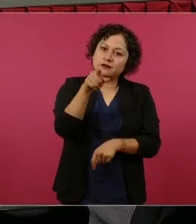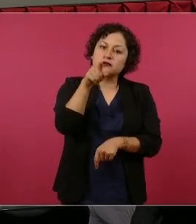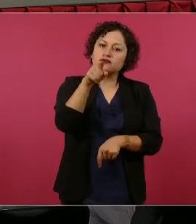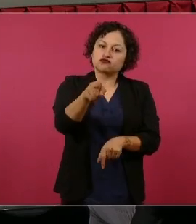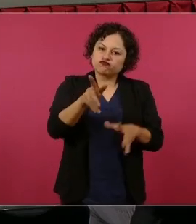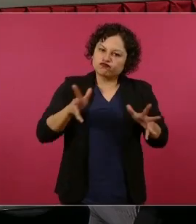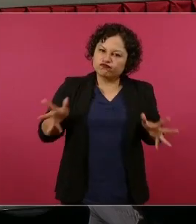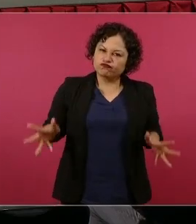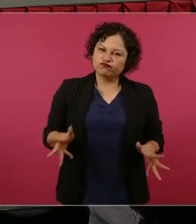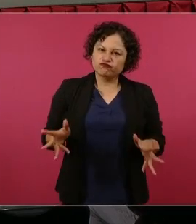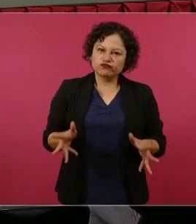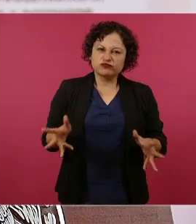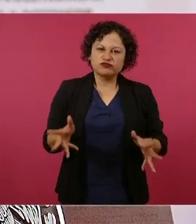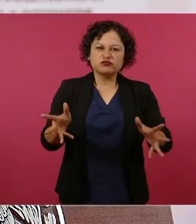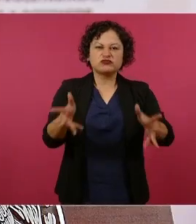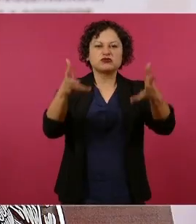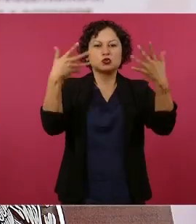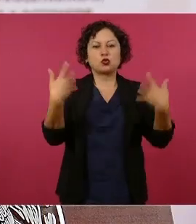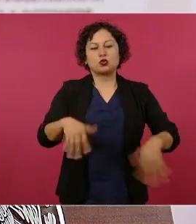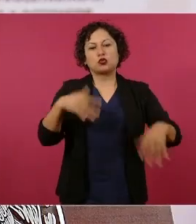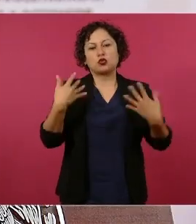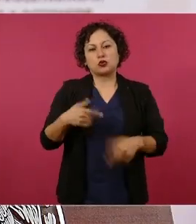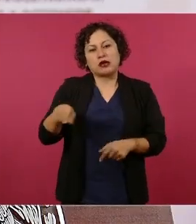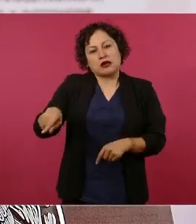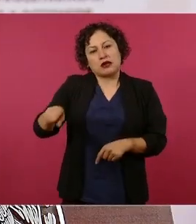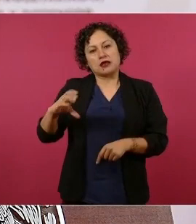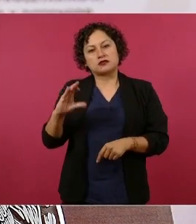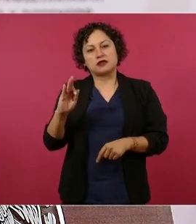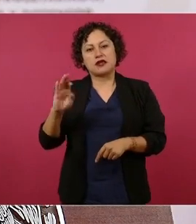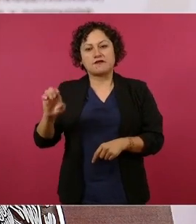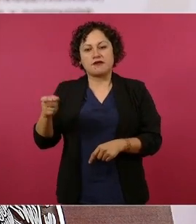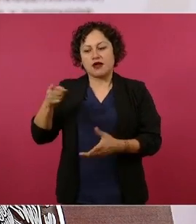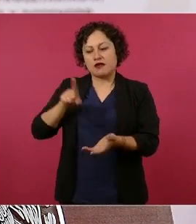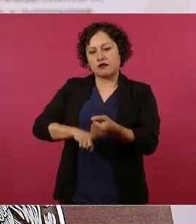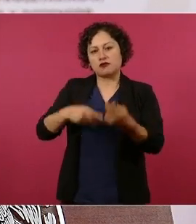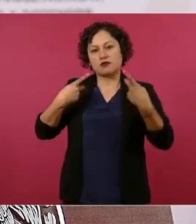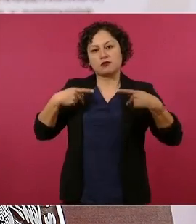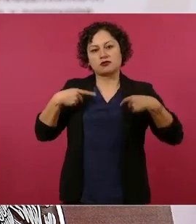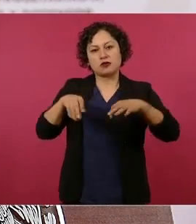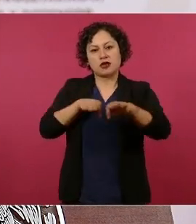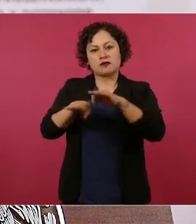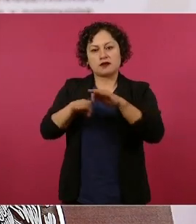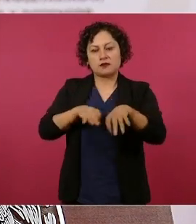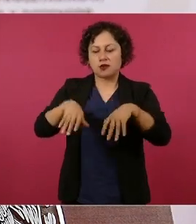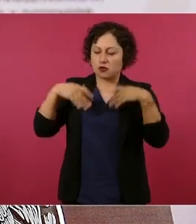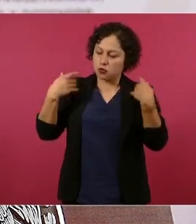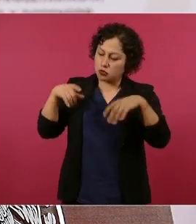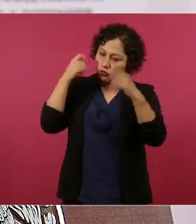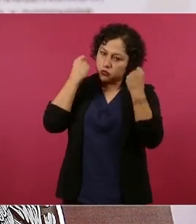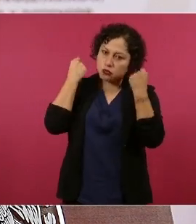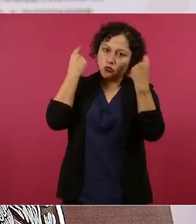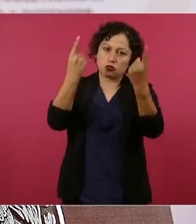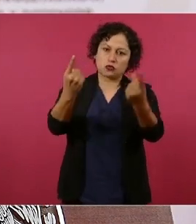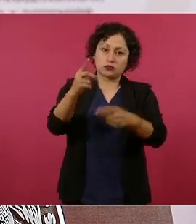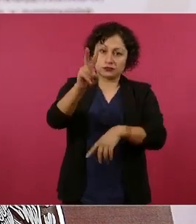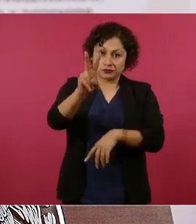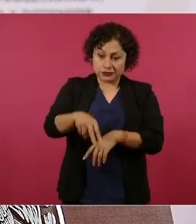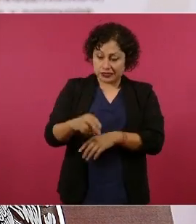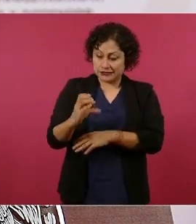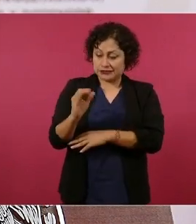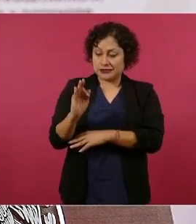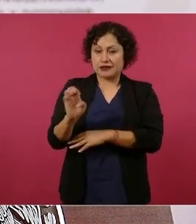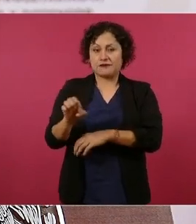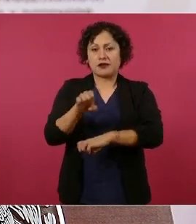los trabajadores de la Comisión Federal de Electricidad. Es una empresa fantástica, es una empresa que